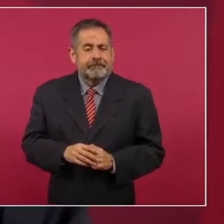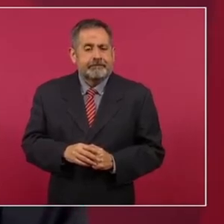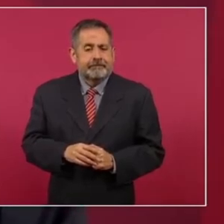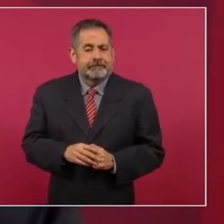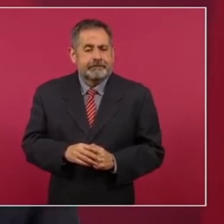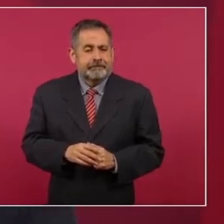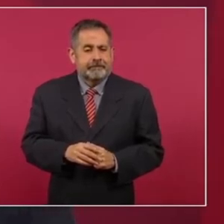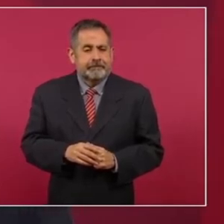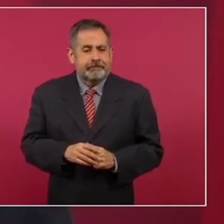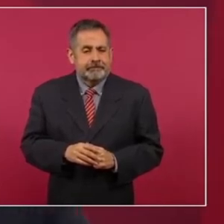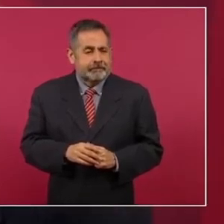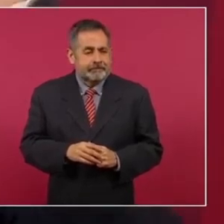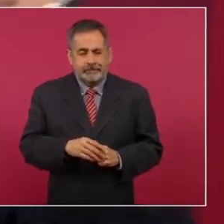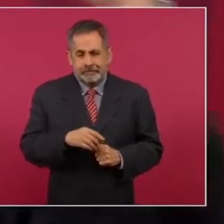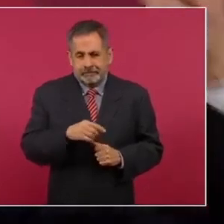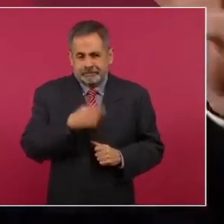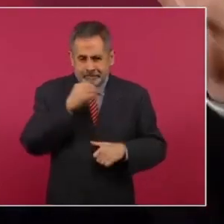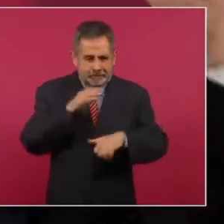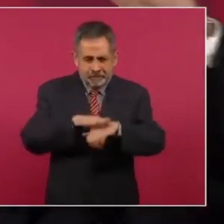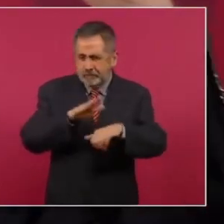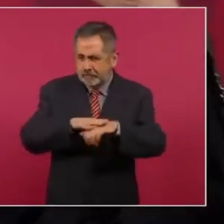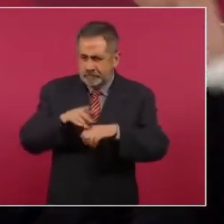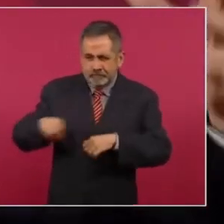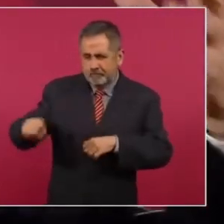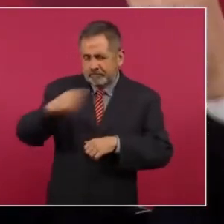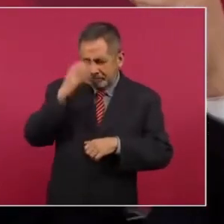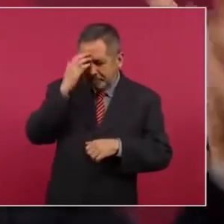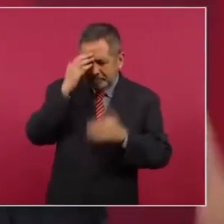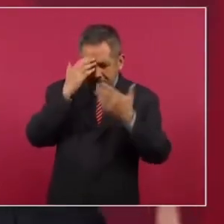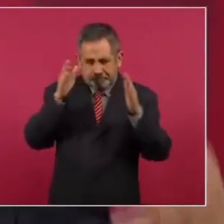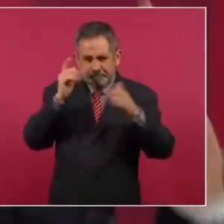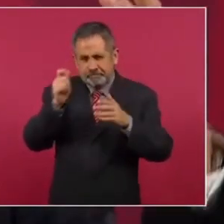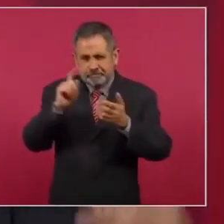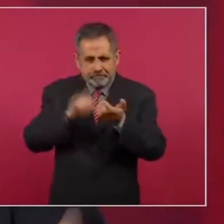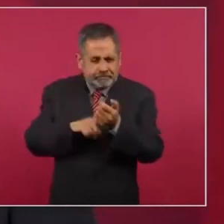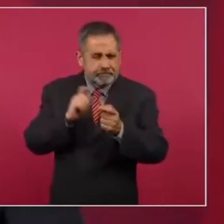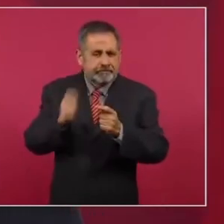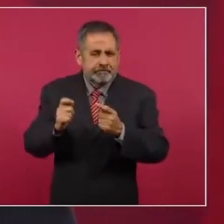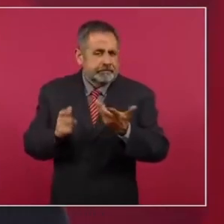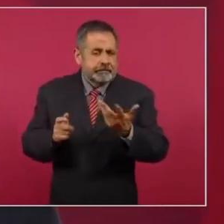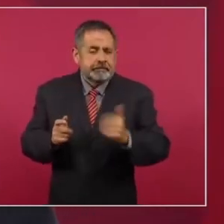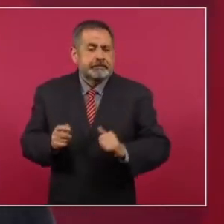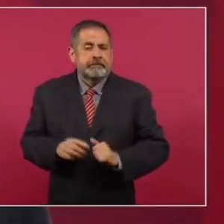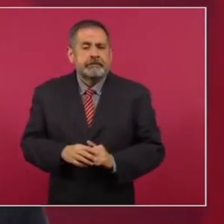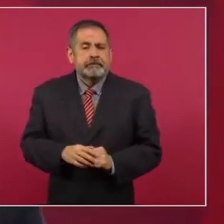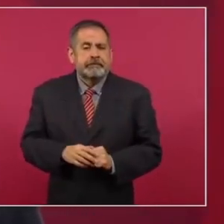nada que ver en este asunto, sino que es una cuestión